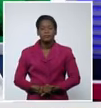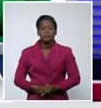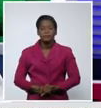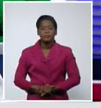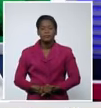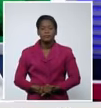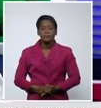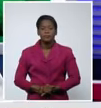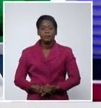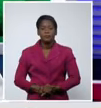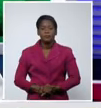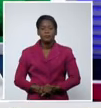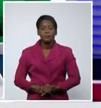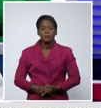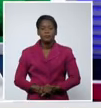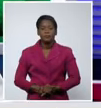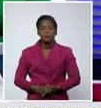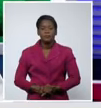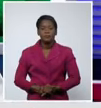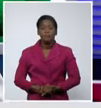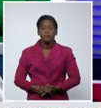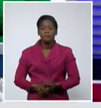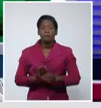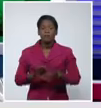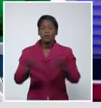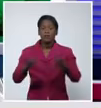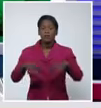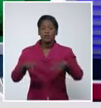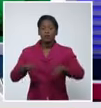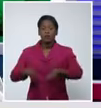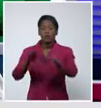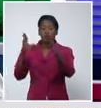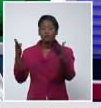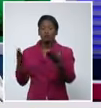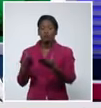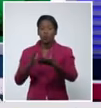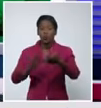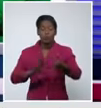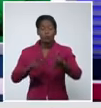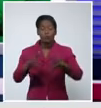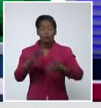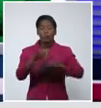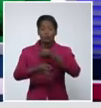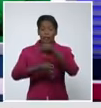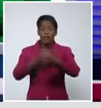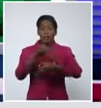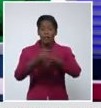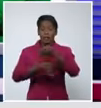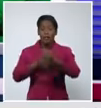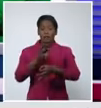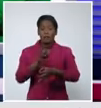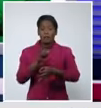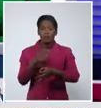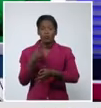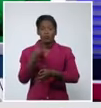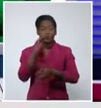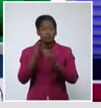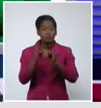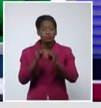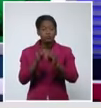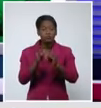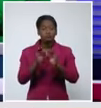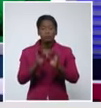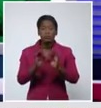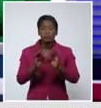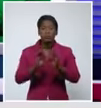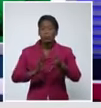24 horas. Esta es la situación del mundo, Pepe, como sí, tú comentabas, todavía muy compleja, todavía con